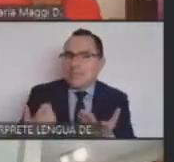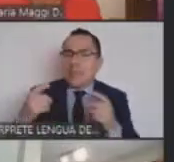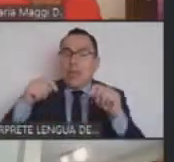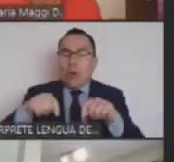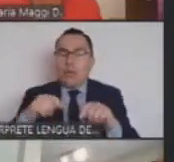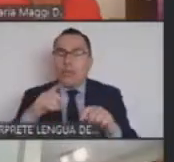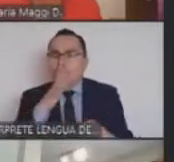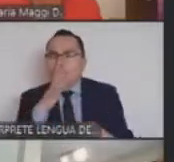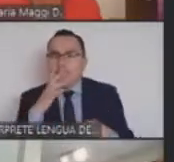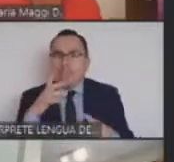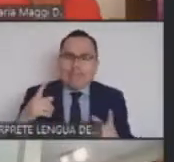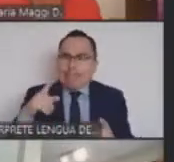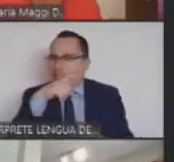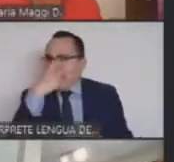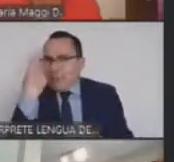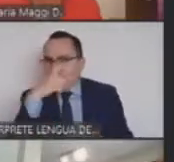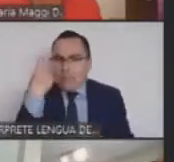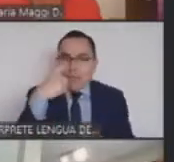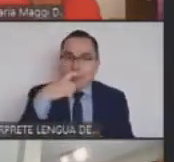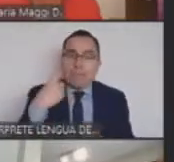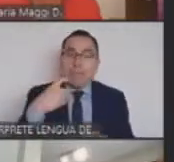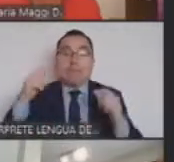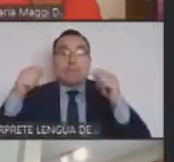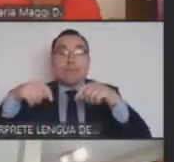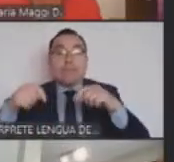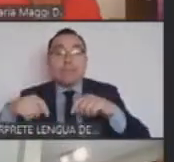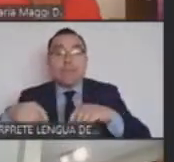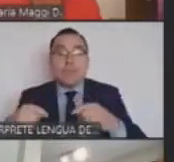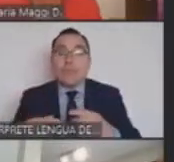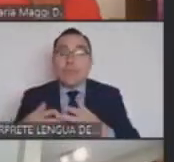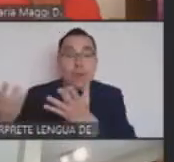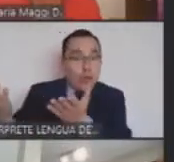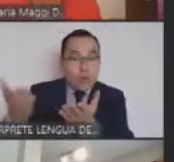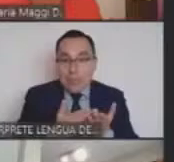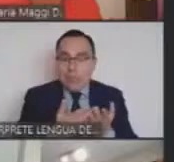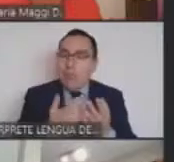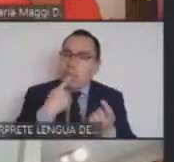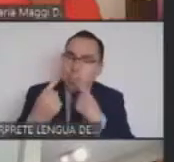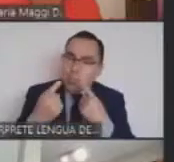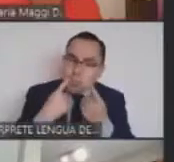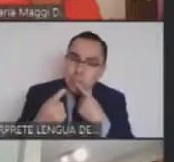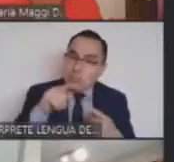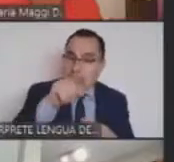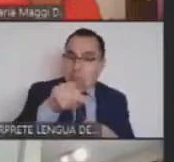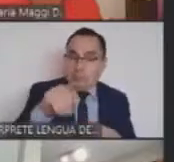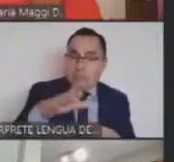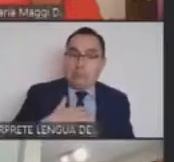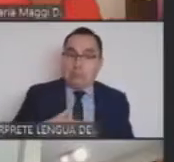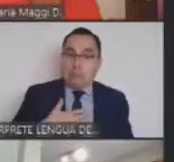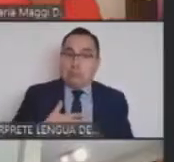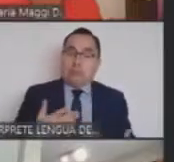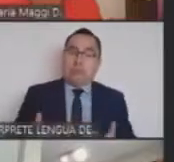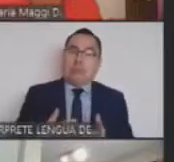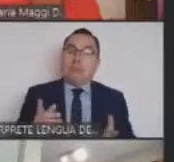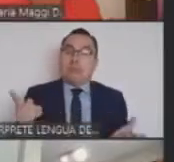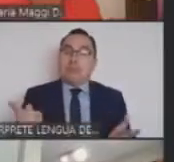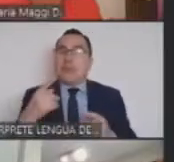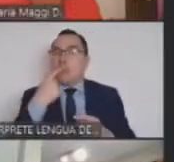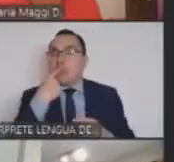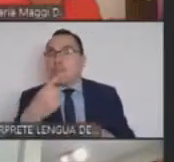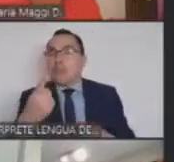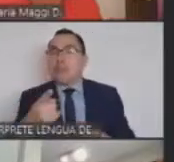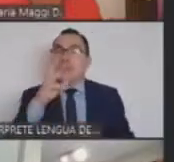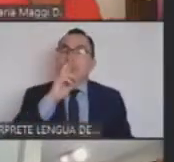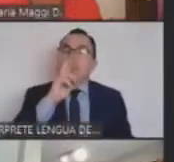inquietudes de enorme relevancia. Los invitamos a formularlas, como les digo, a través de la sección preguntas y